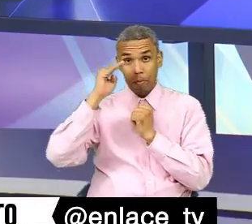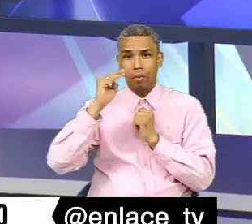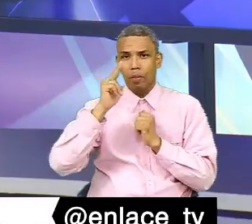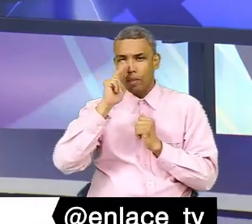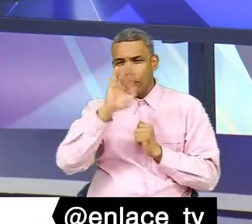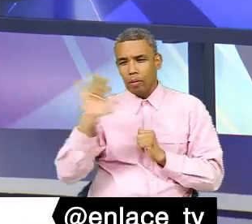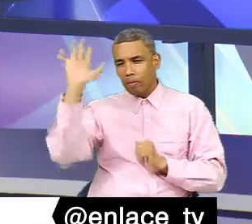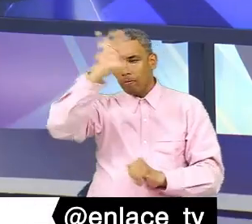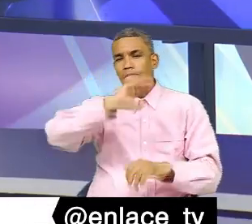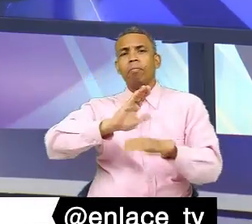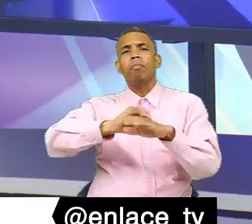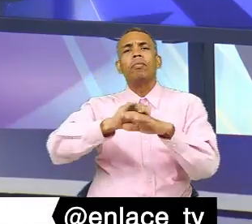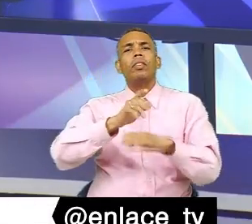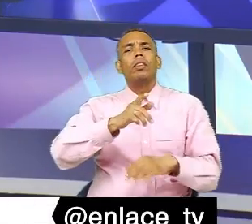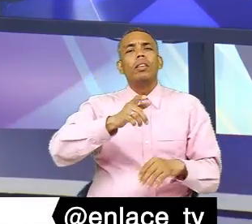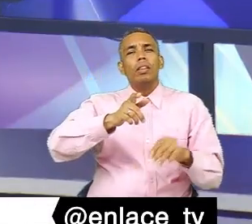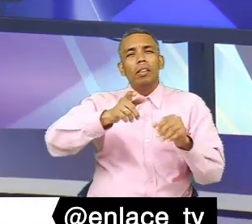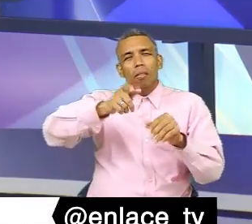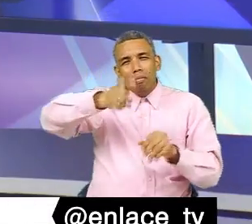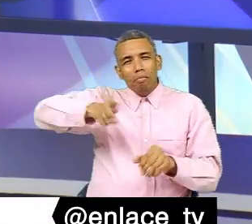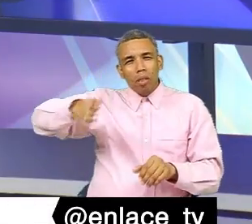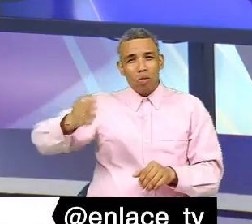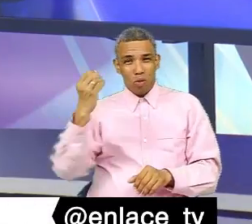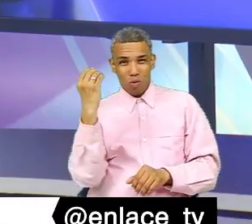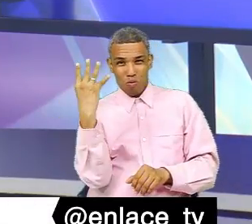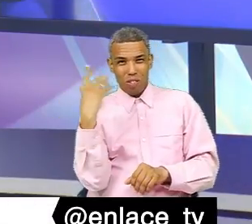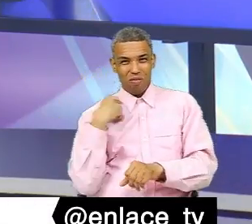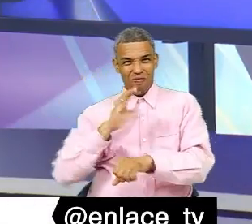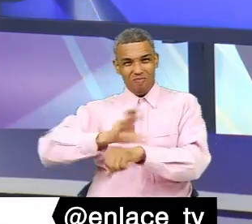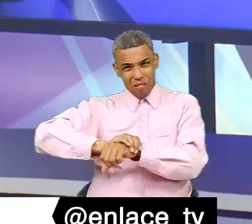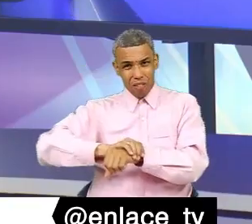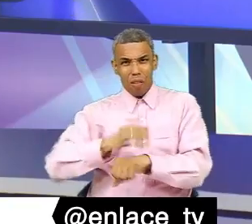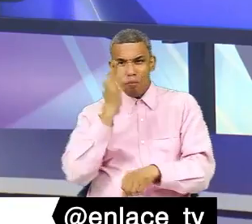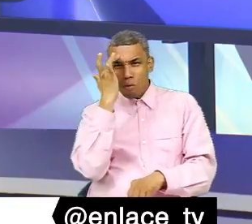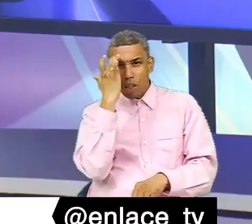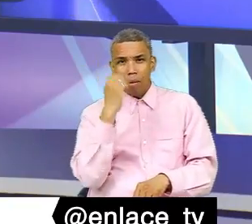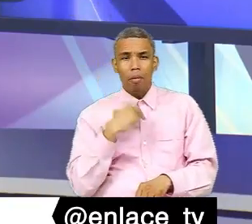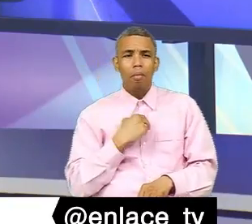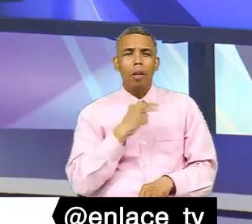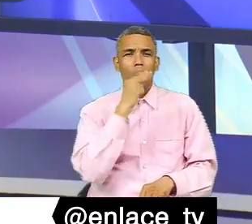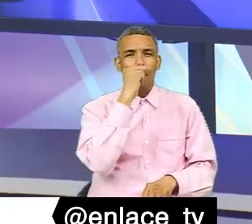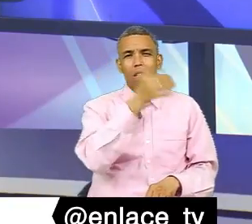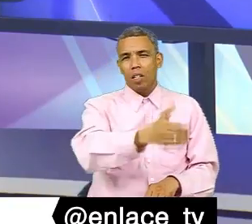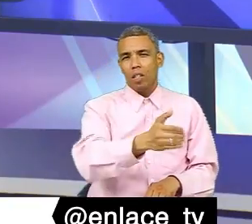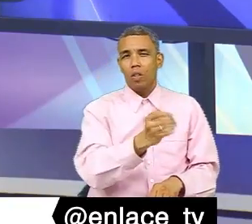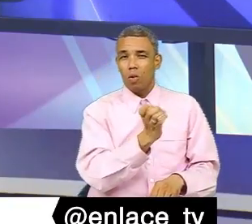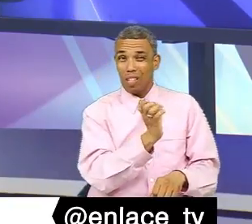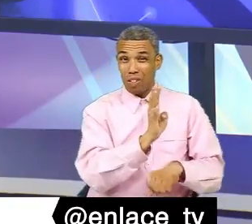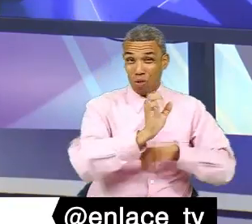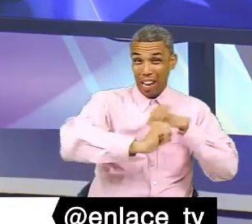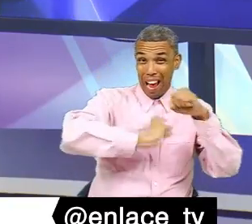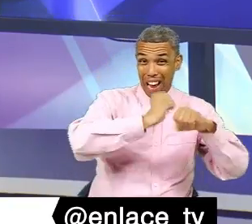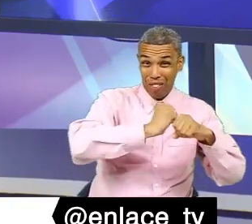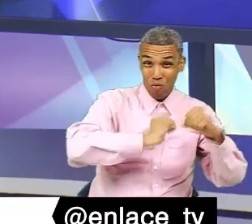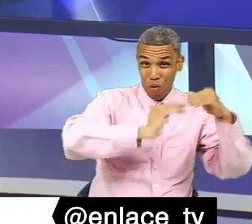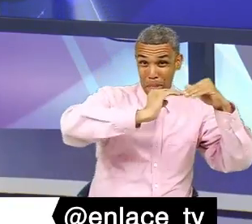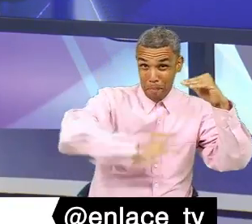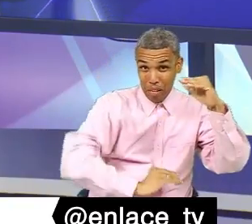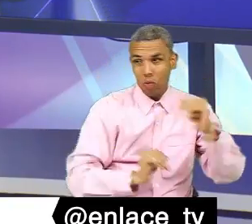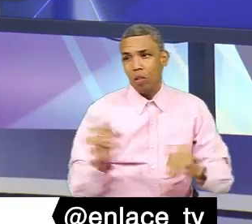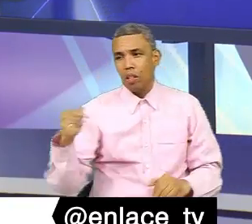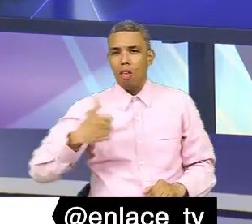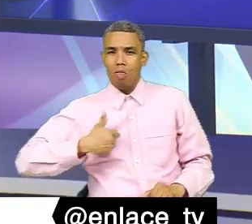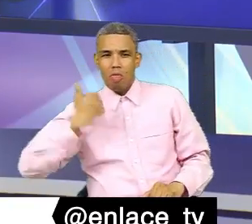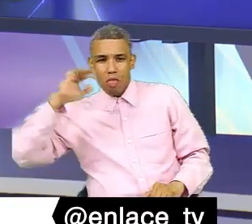personas señaladas del presunto delito de acceso carnal abusivo en contra de menor de 14 años. Las detenciones se produjeron tanto en Barranca Bermeja